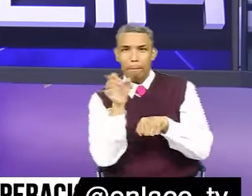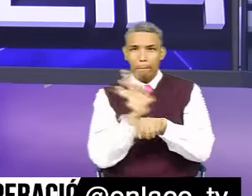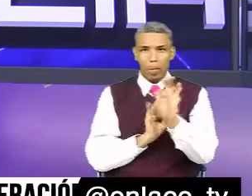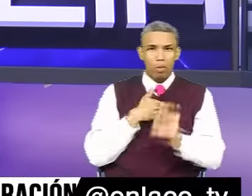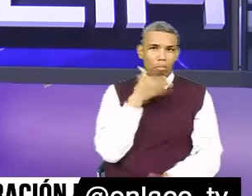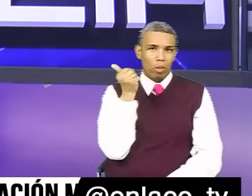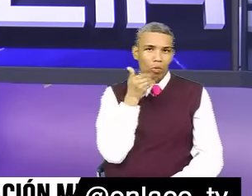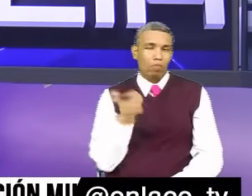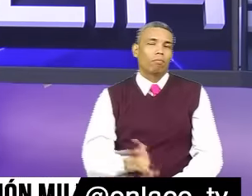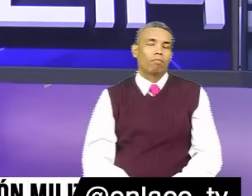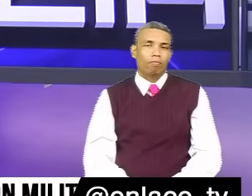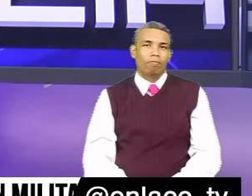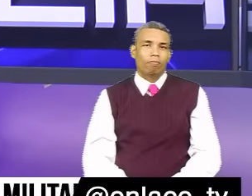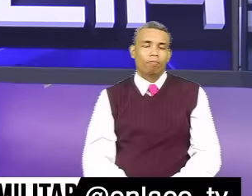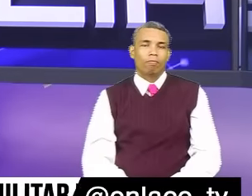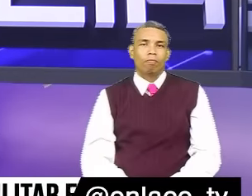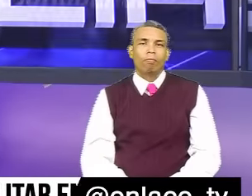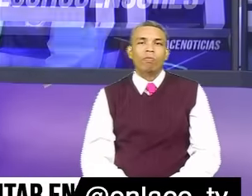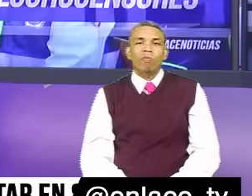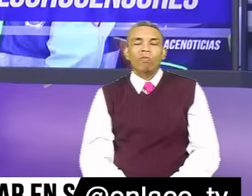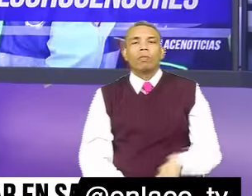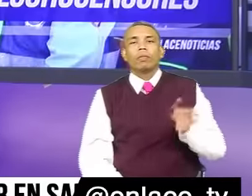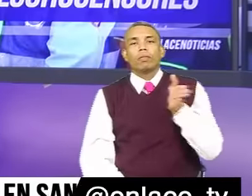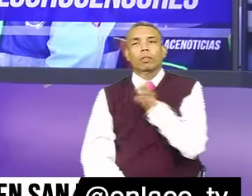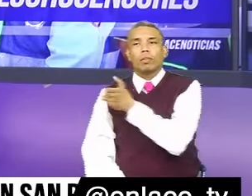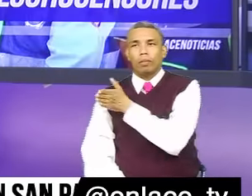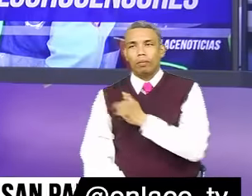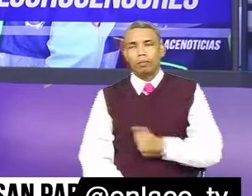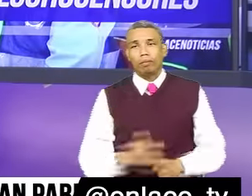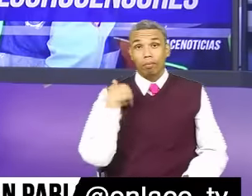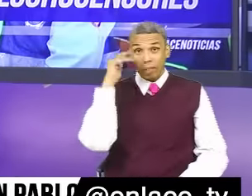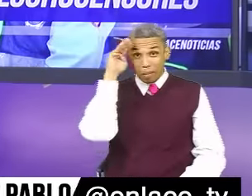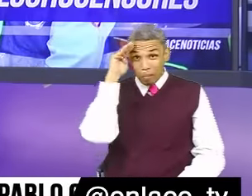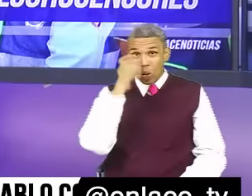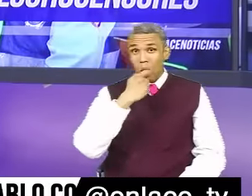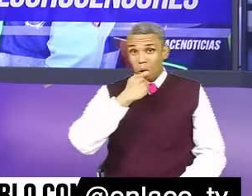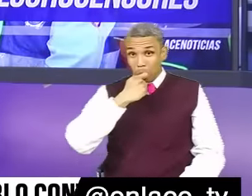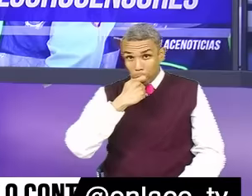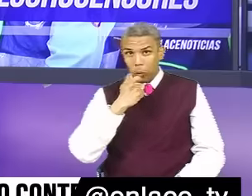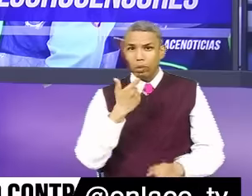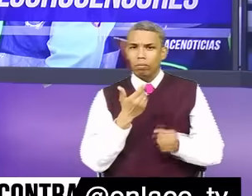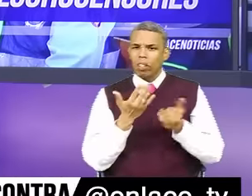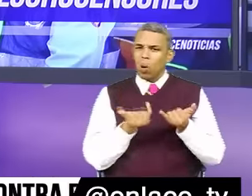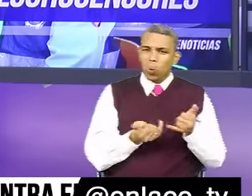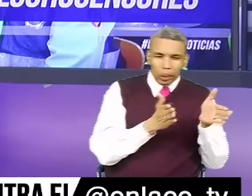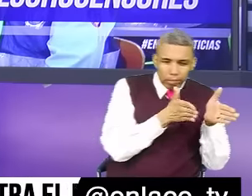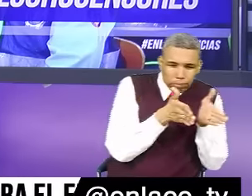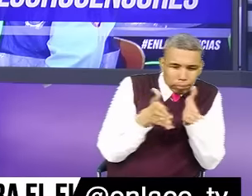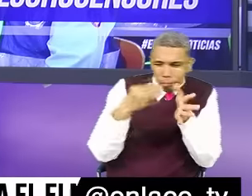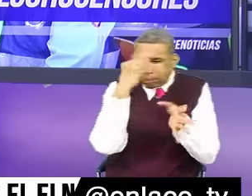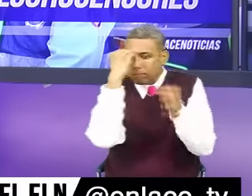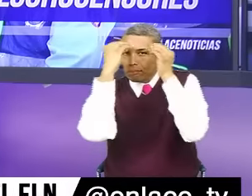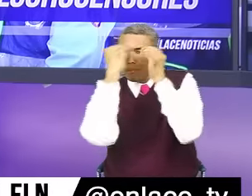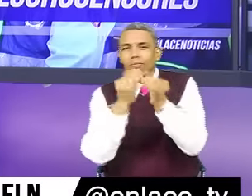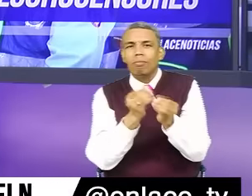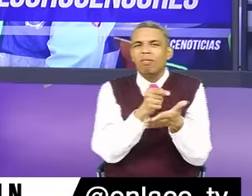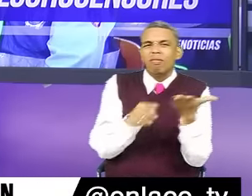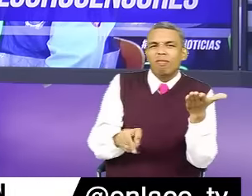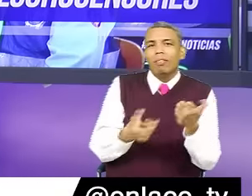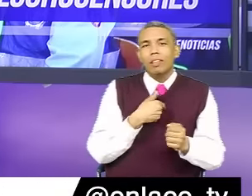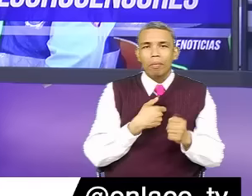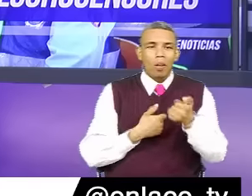53 unidades de tránsito entre agentes y oficiales se capacitan en el manejo de alcohol sensores con el fin de realizar el procedimiento de